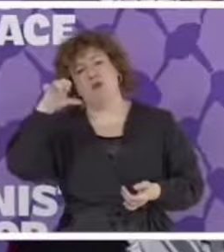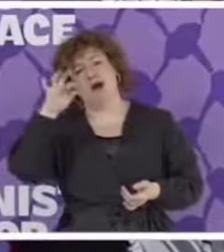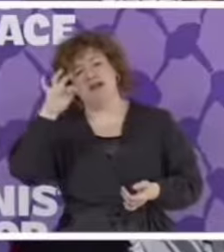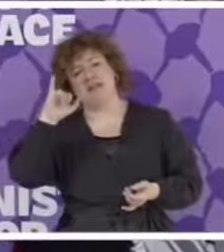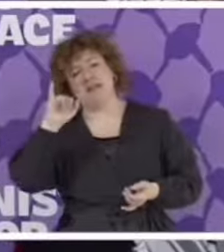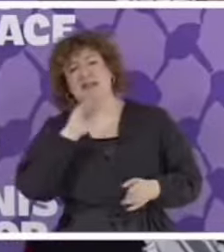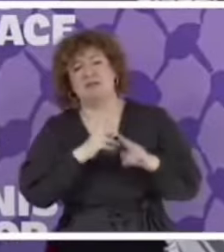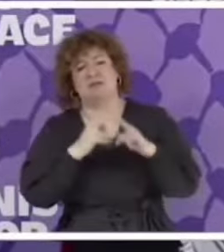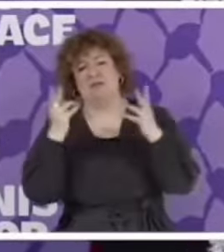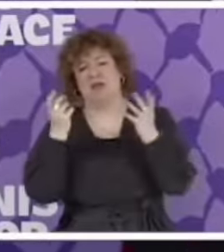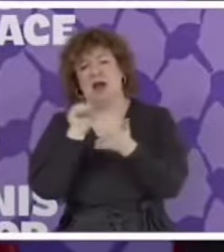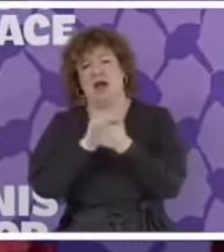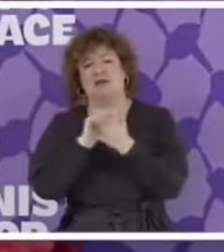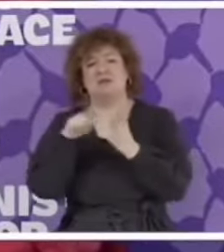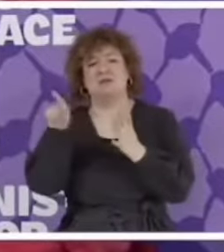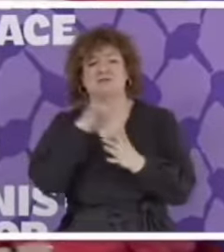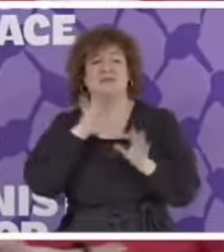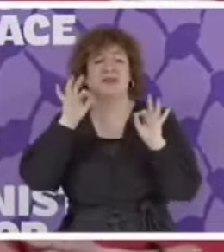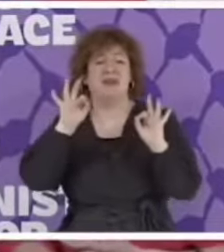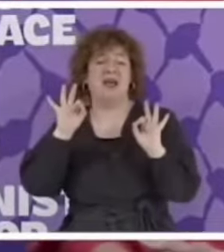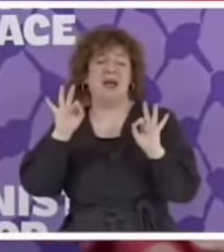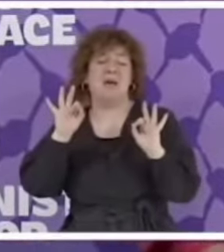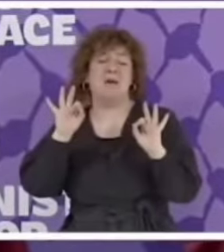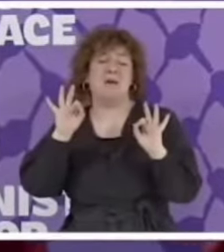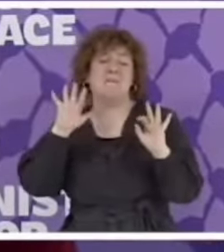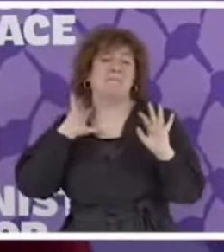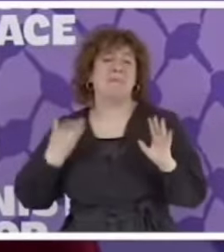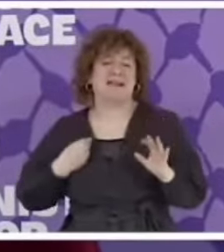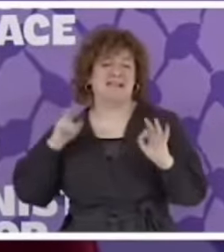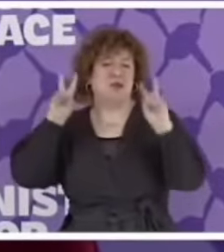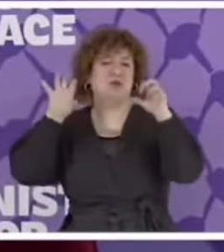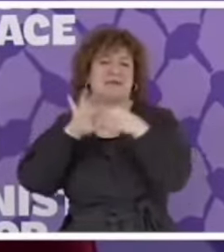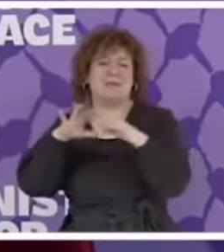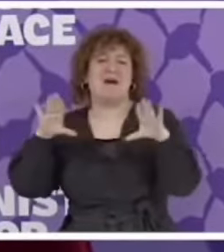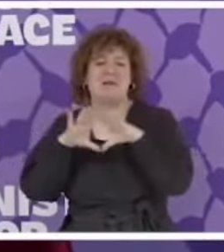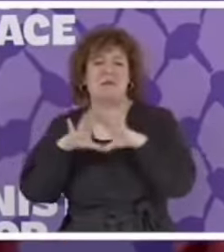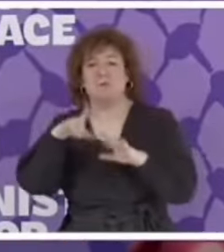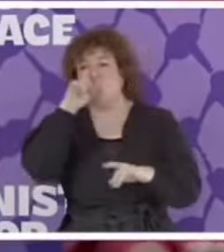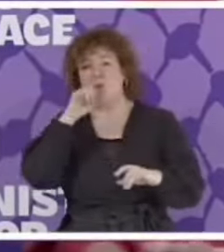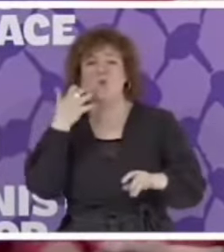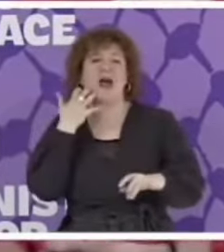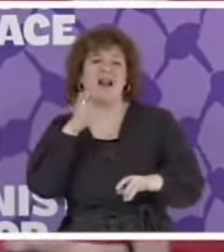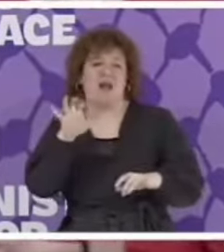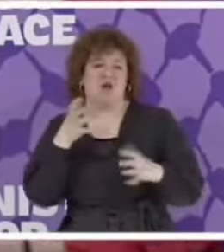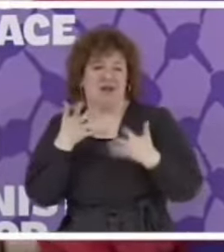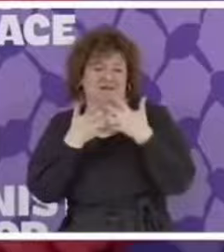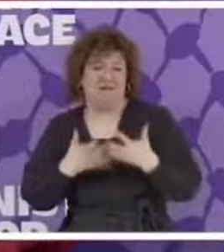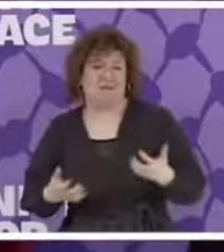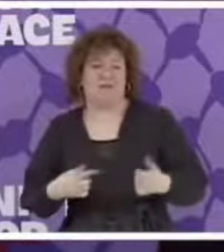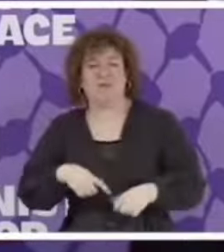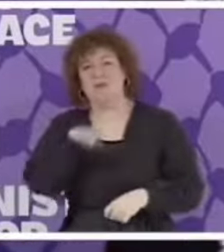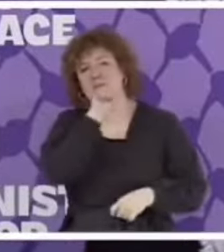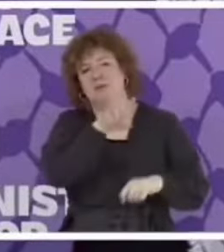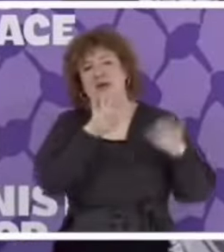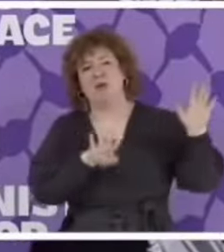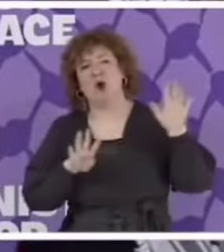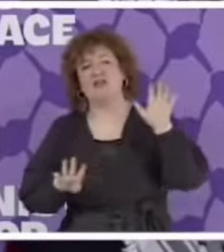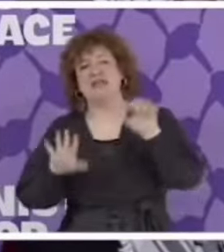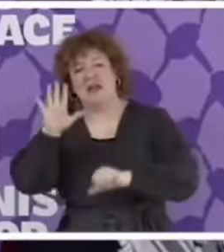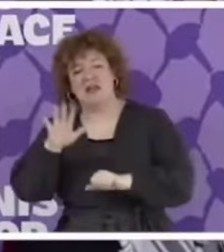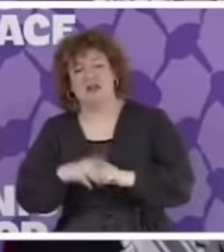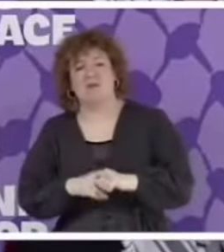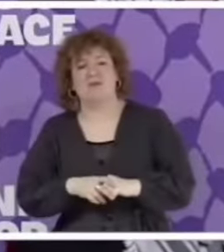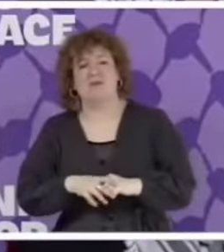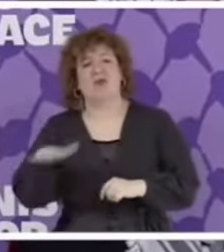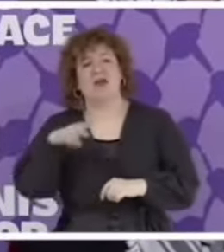se titulaba «Palestina es una cuestión feminista», recordaba una anécdota ocurrida en